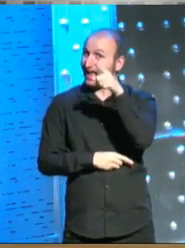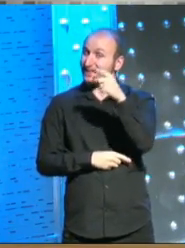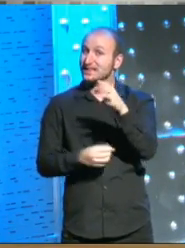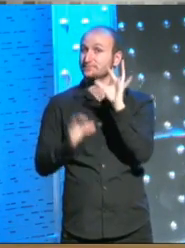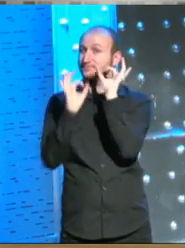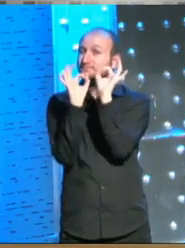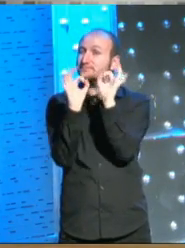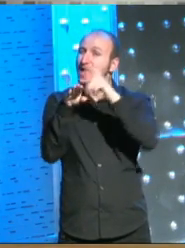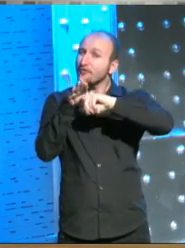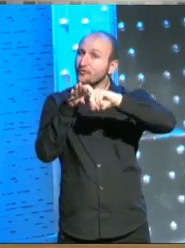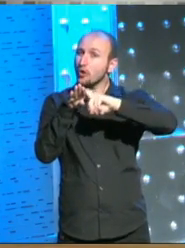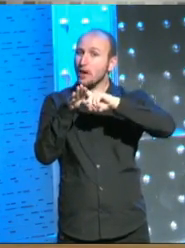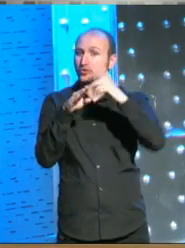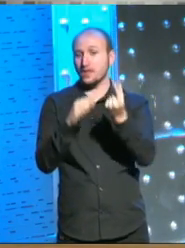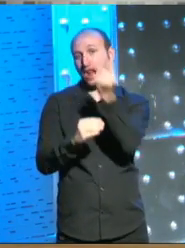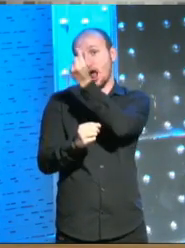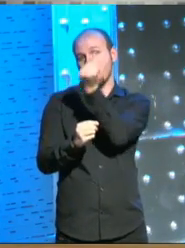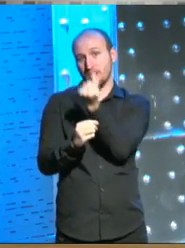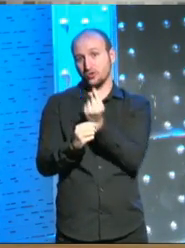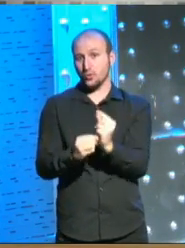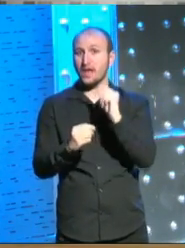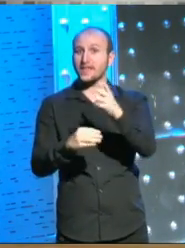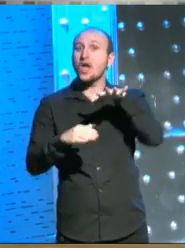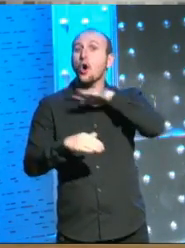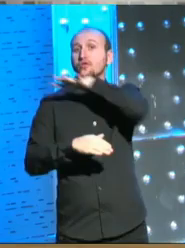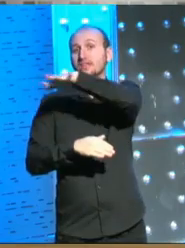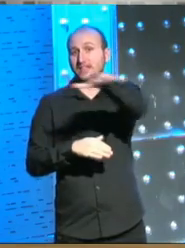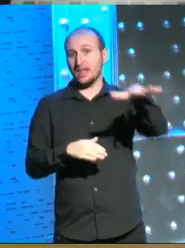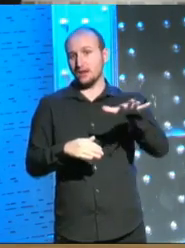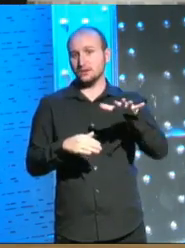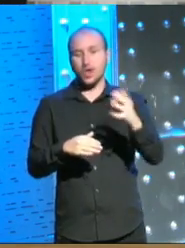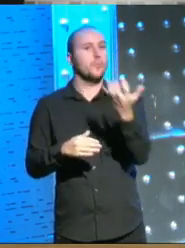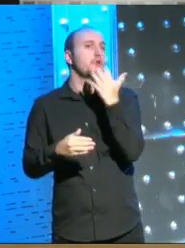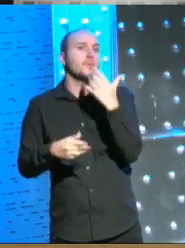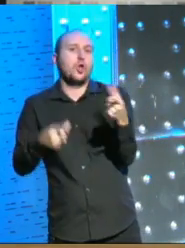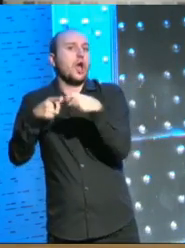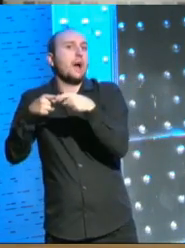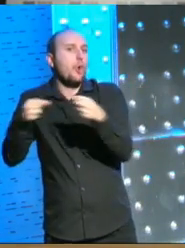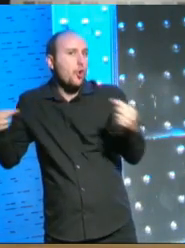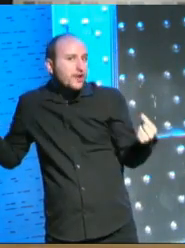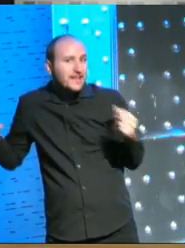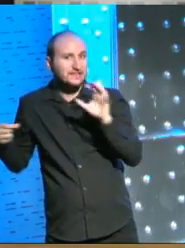más habitual en la pintura narrativa occidental. No como los japoneses,